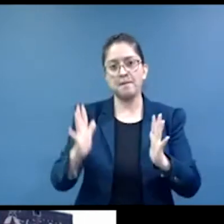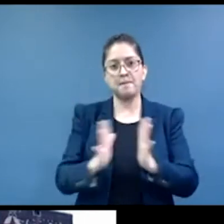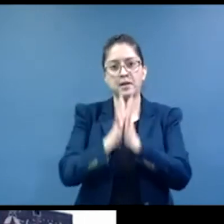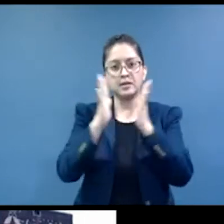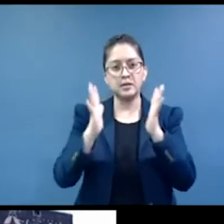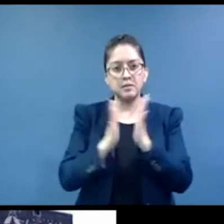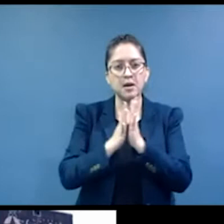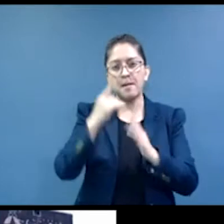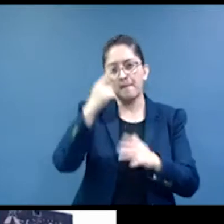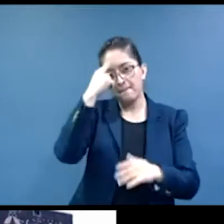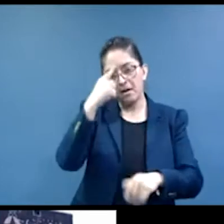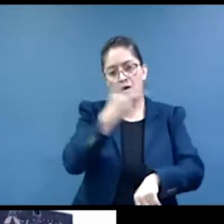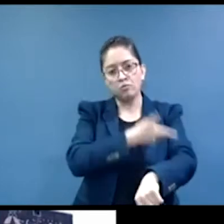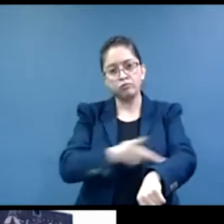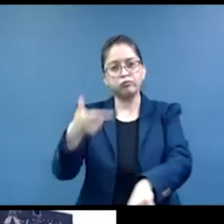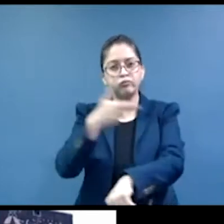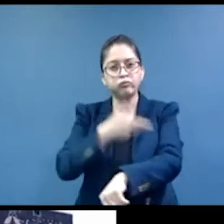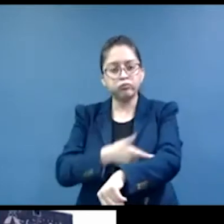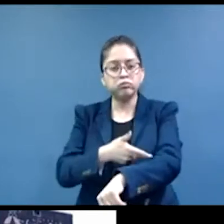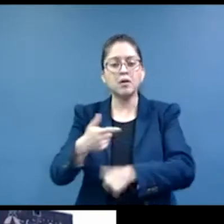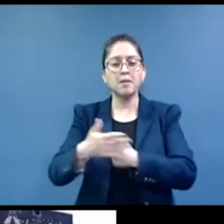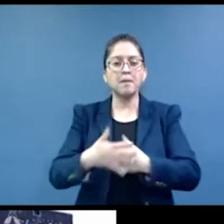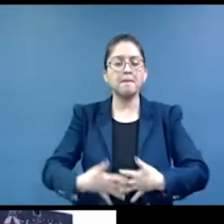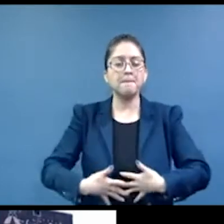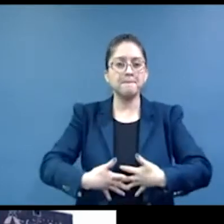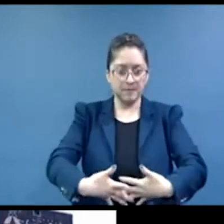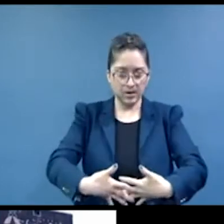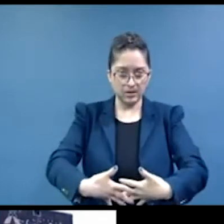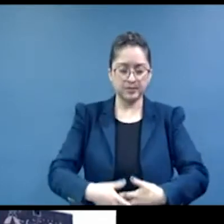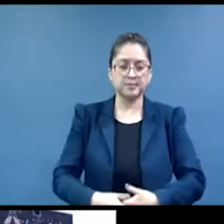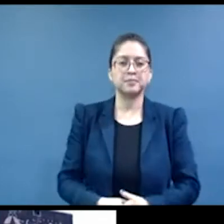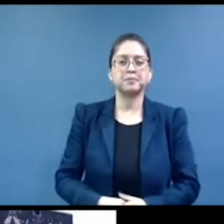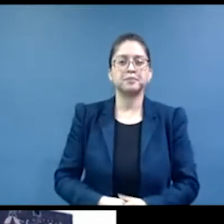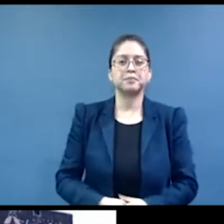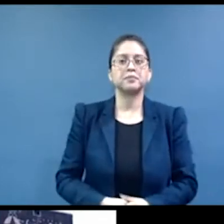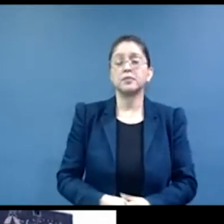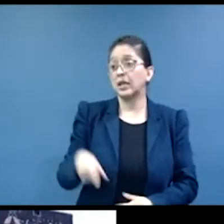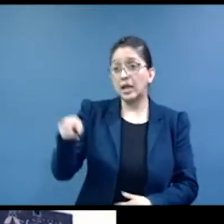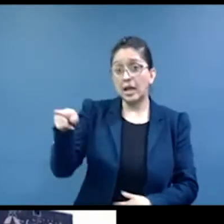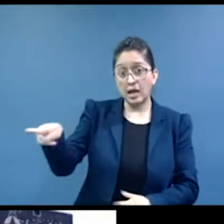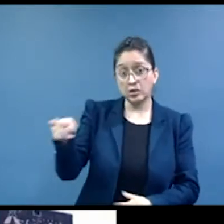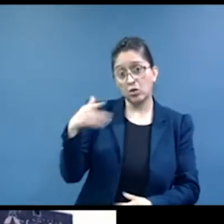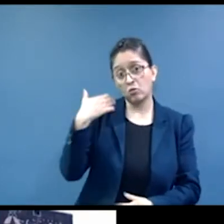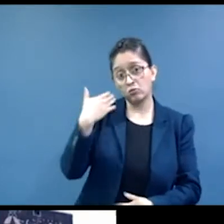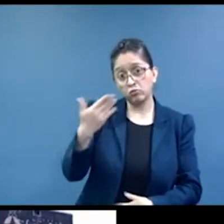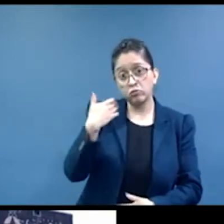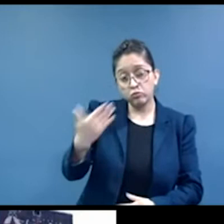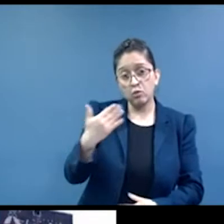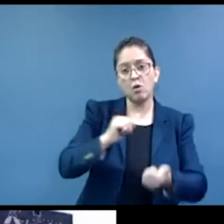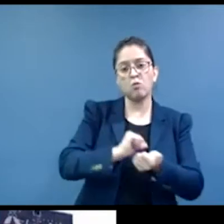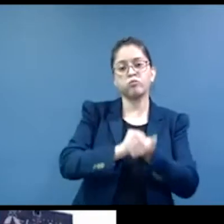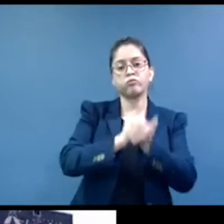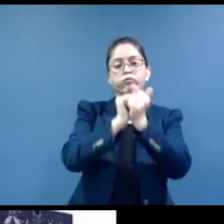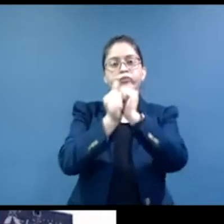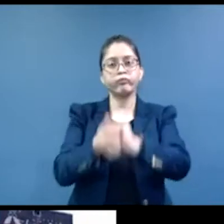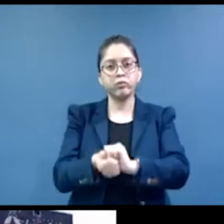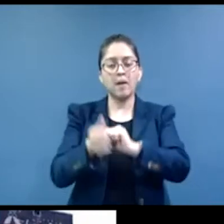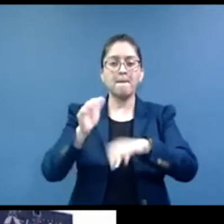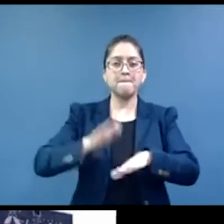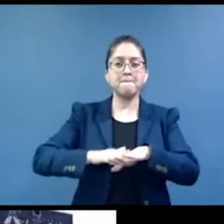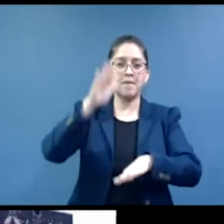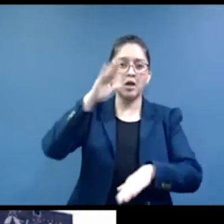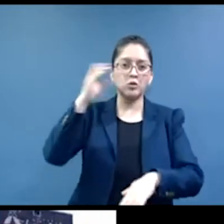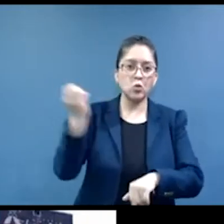de estos procedimientos reproductivos. Y esto, como te decía, pues resulta positivo toda vez que garantiza este